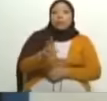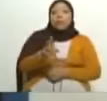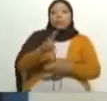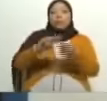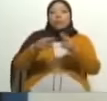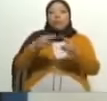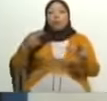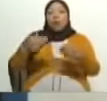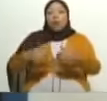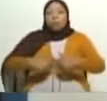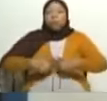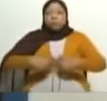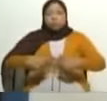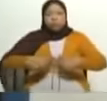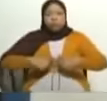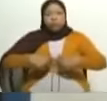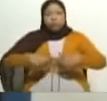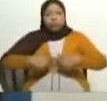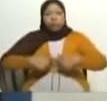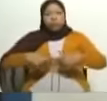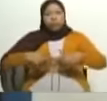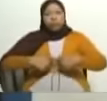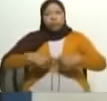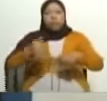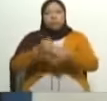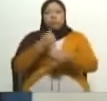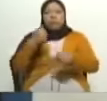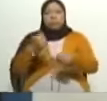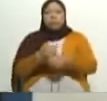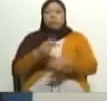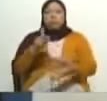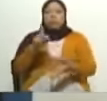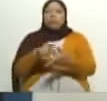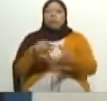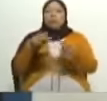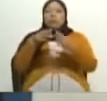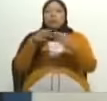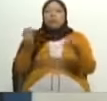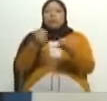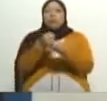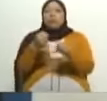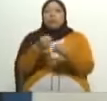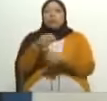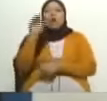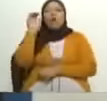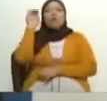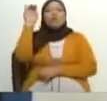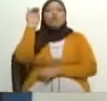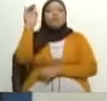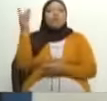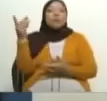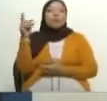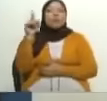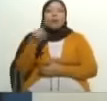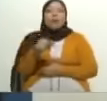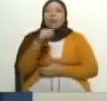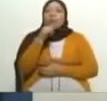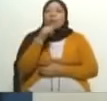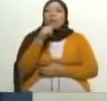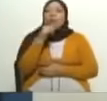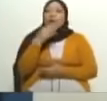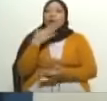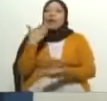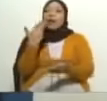este esfuerzo común y que hagamos historia construyendo un futuro juntos también damos las